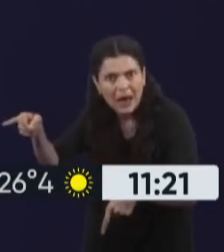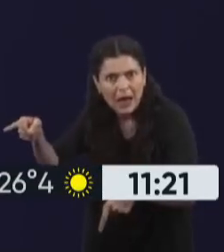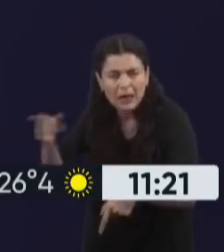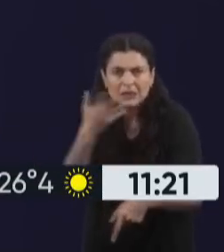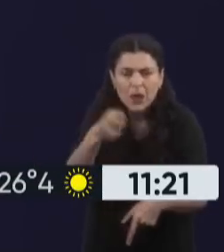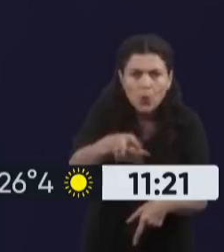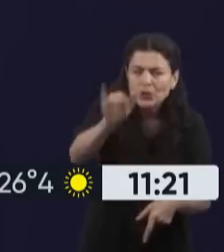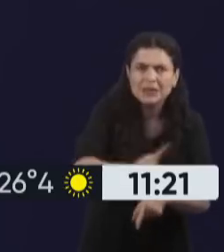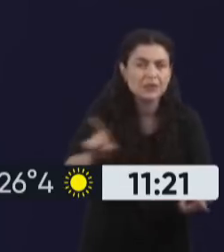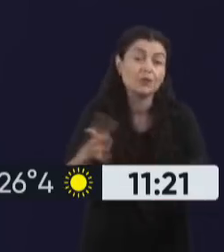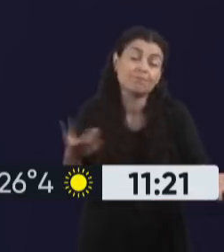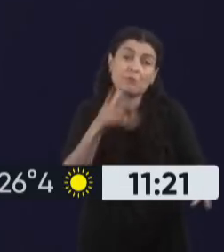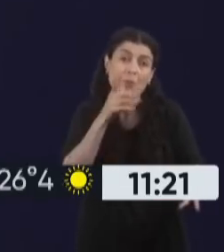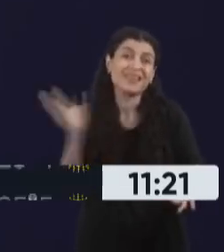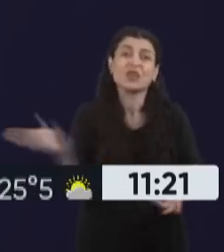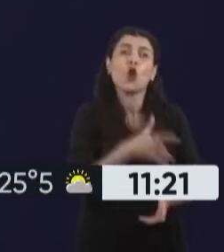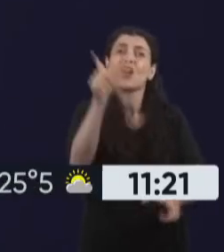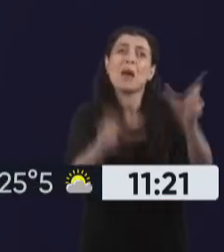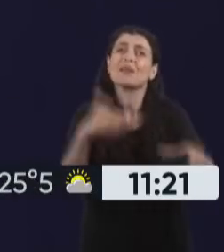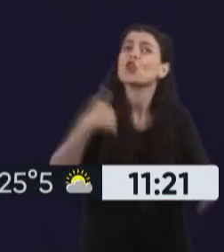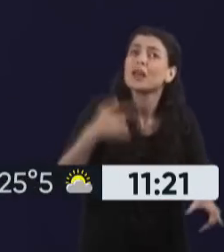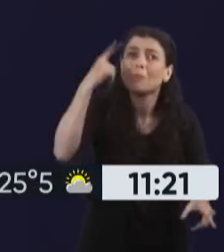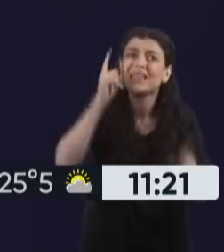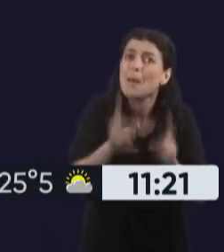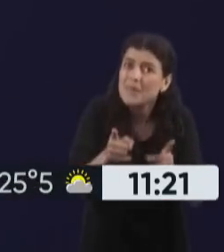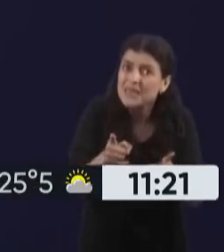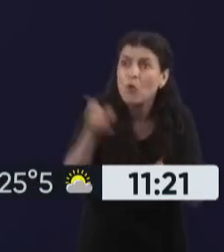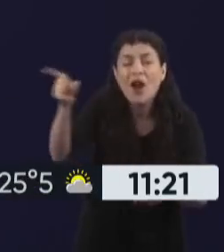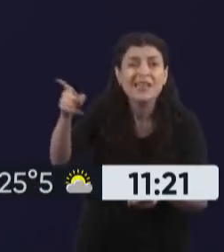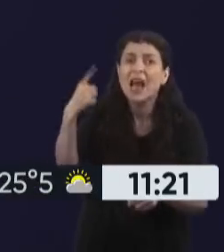Me parece que es un poco la postura general que tenemos todos, ¿no?